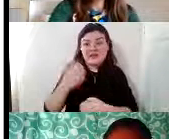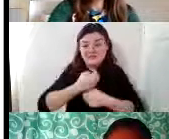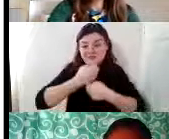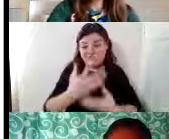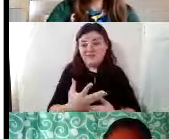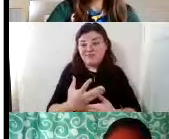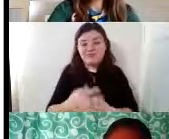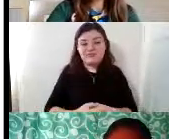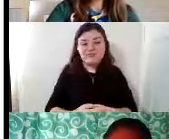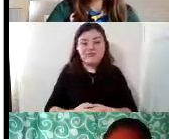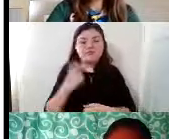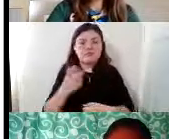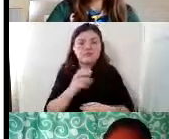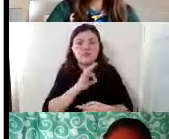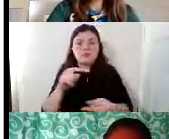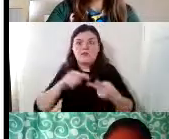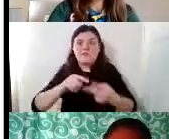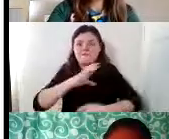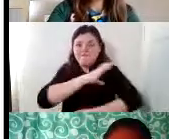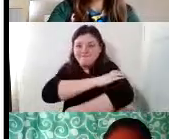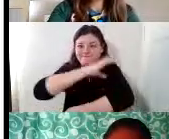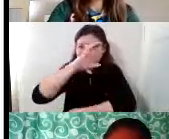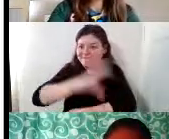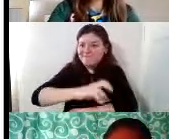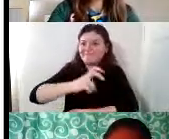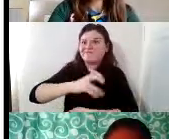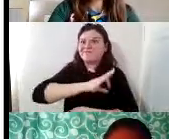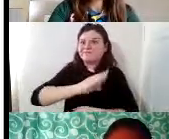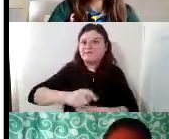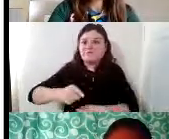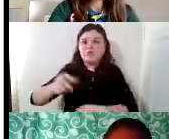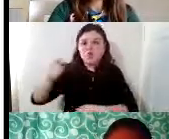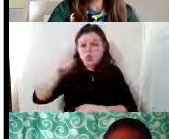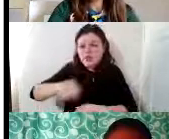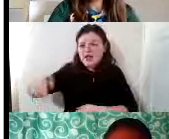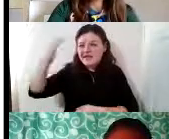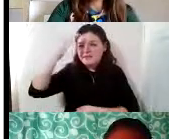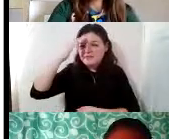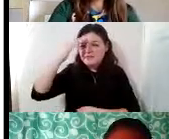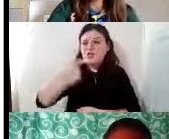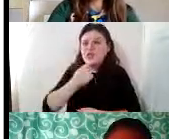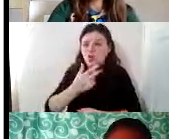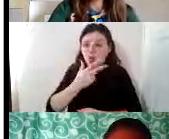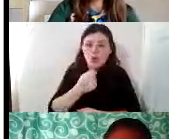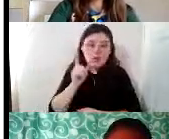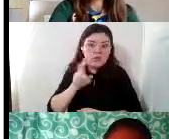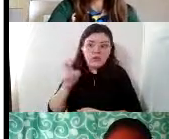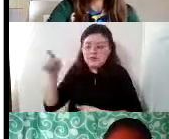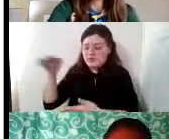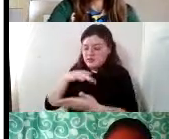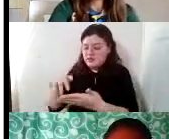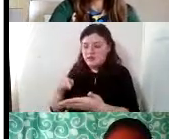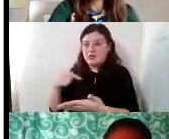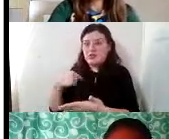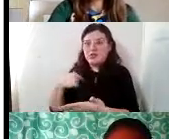nobles, permite empoderar. Imagínense ese niño o esa niña que lea el Estela, y sepa que Estela